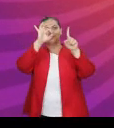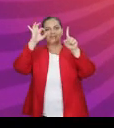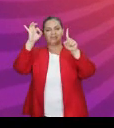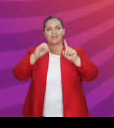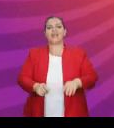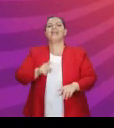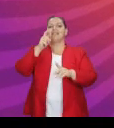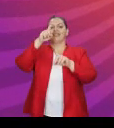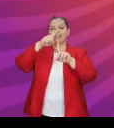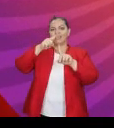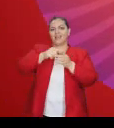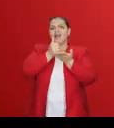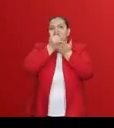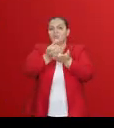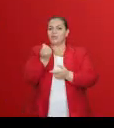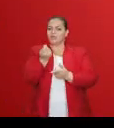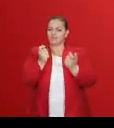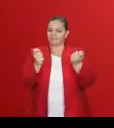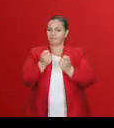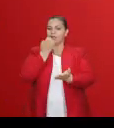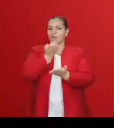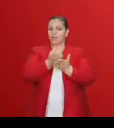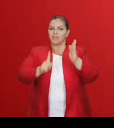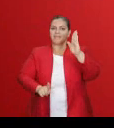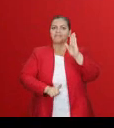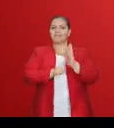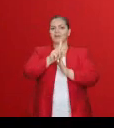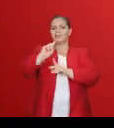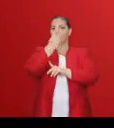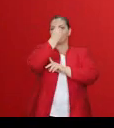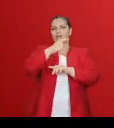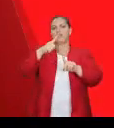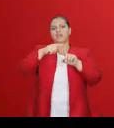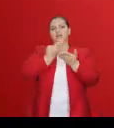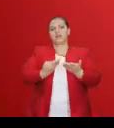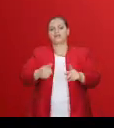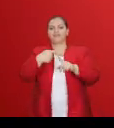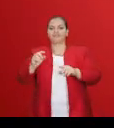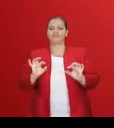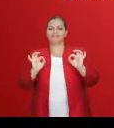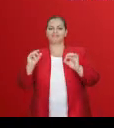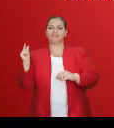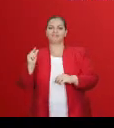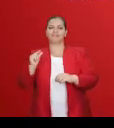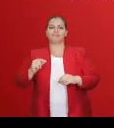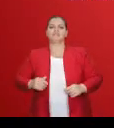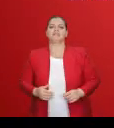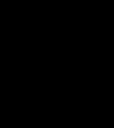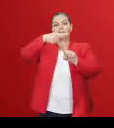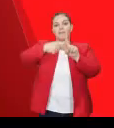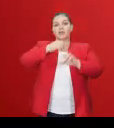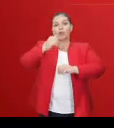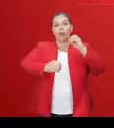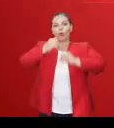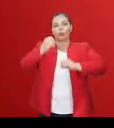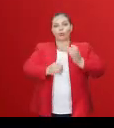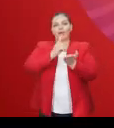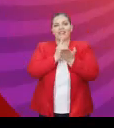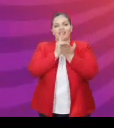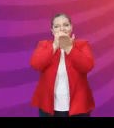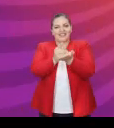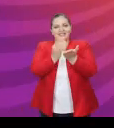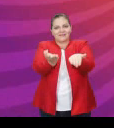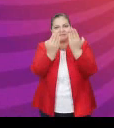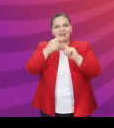a $1.99. Porque tu economía siempre está primero. Nadie es como Tía. Calidad, variedad y economía. Solo en Tía